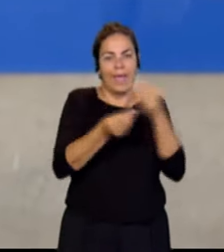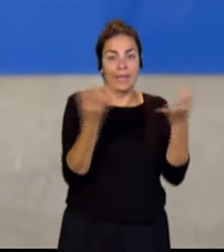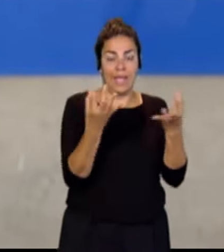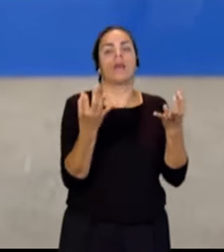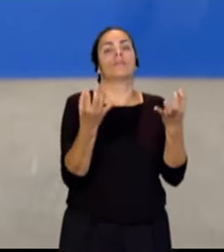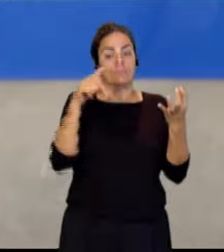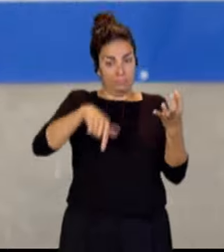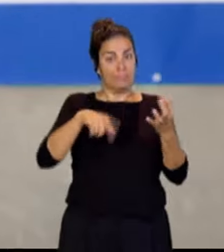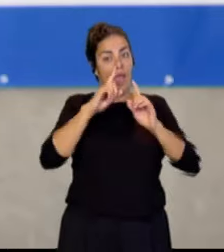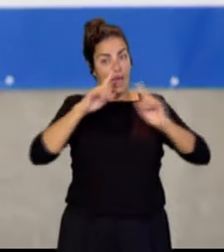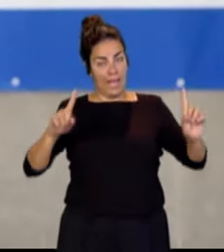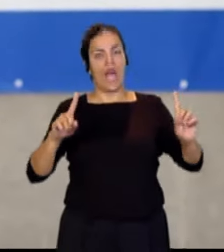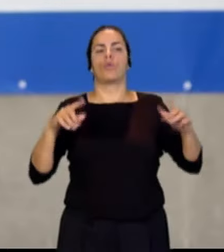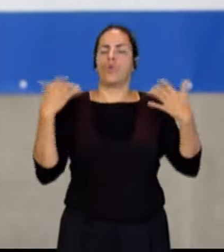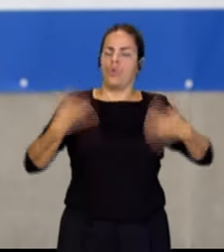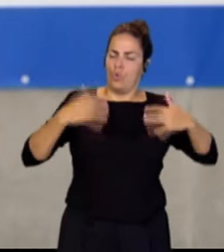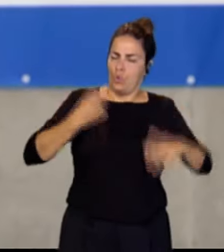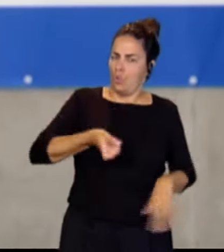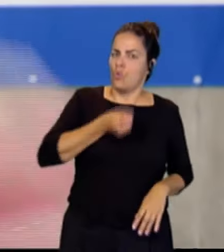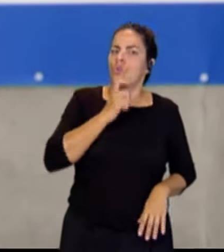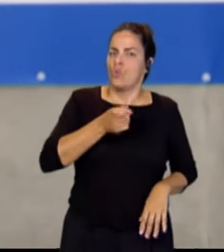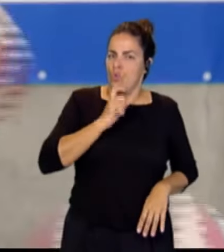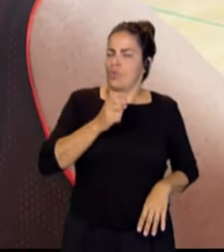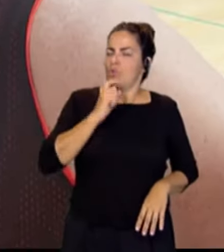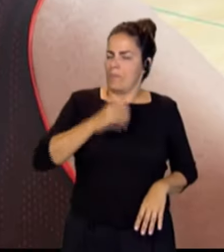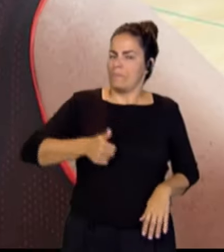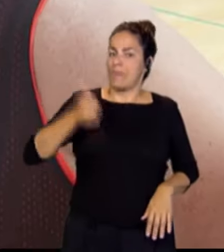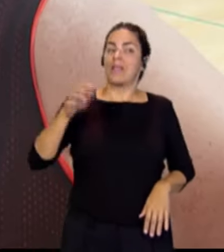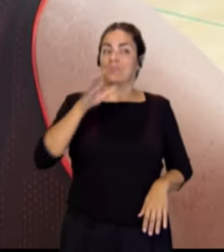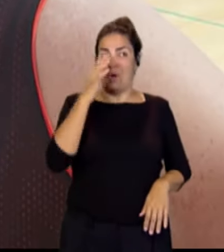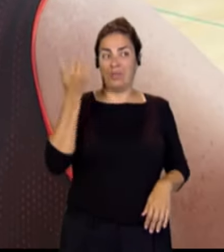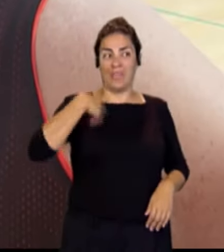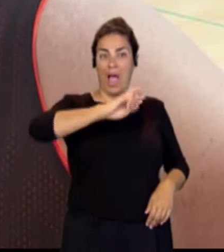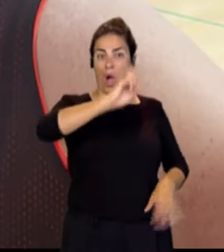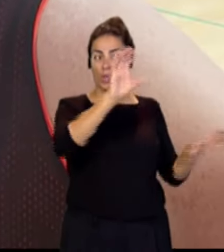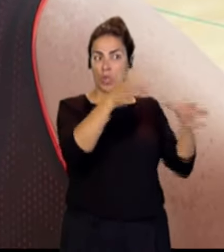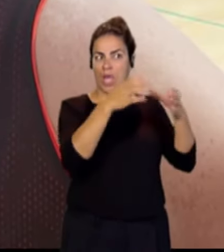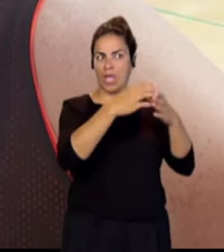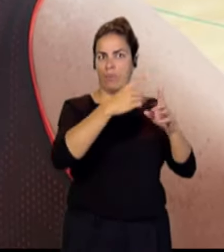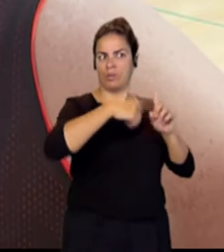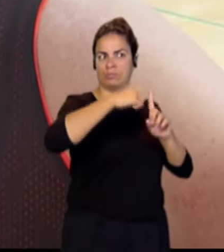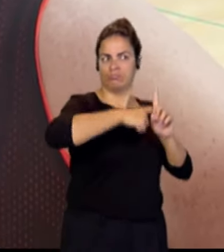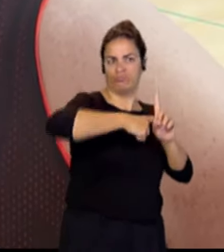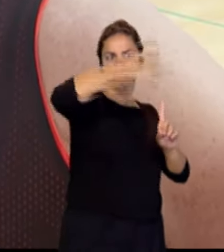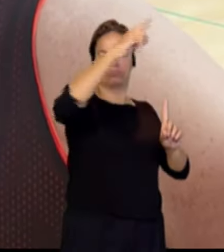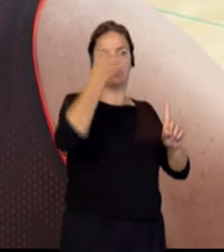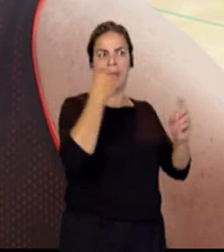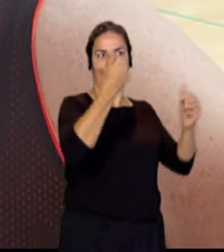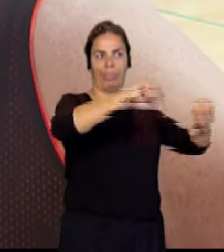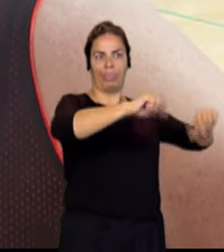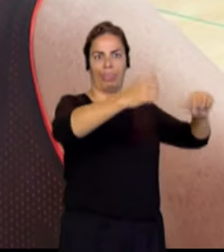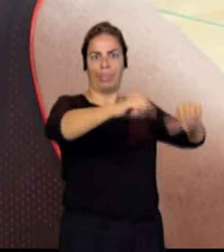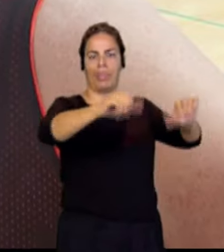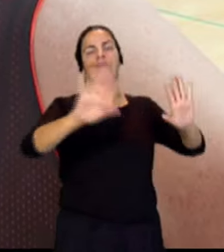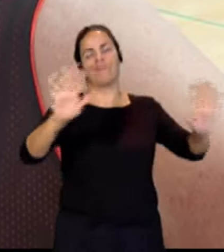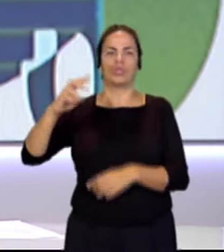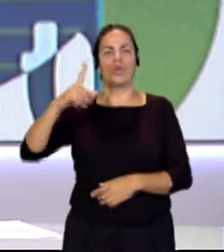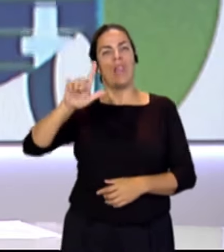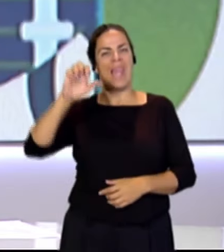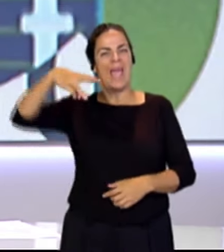que va a estar mucho más complicado no porque han caído equipos de de de más nivel no de más estatus Pero va a estar bonita va a estar